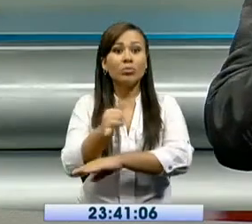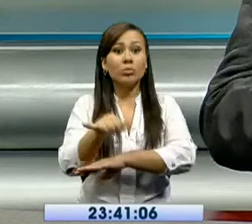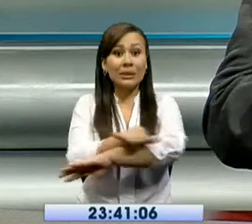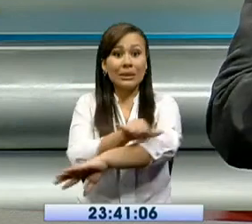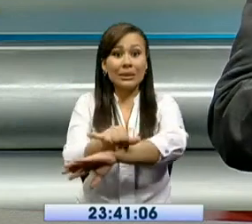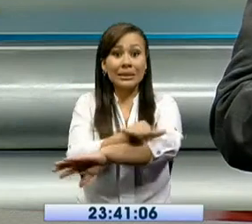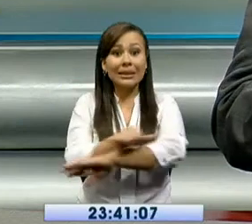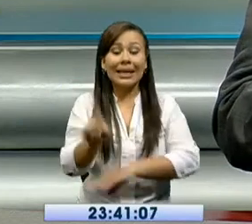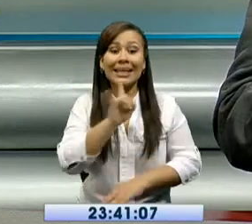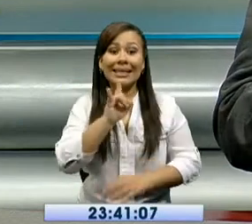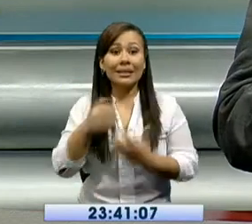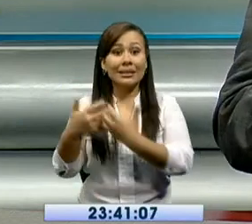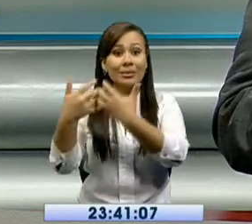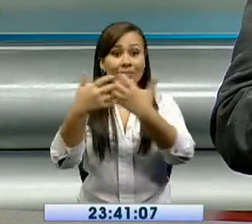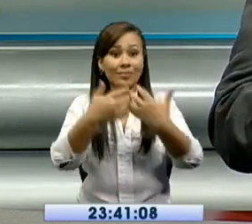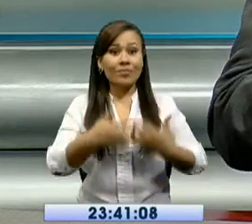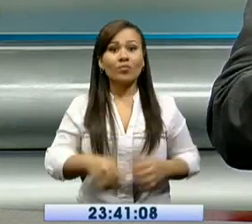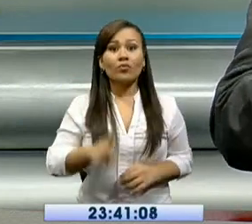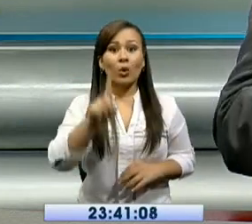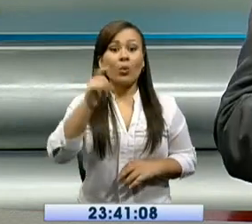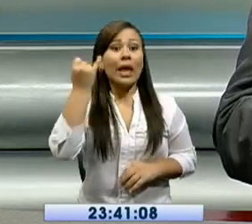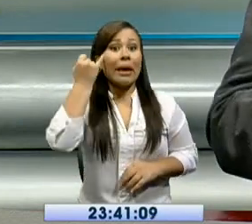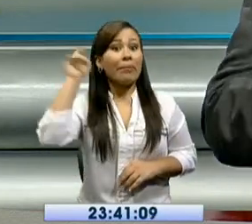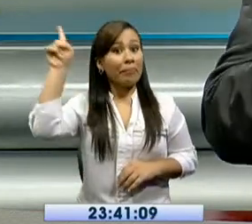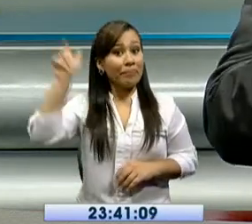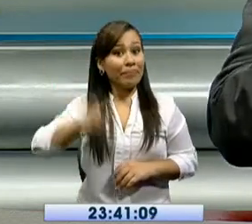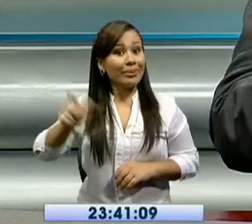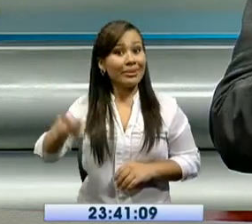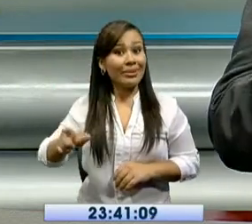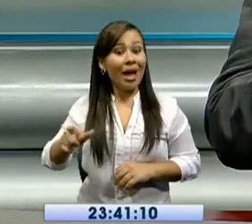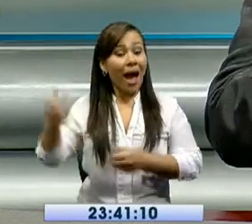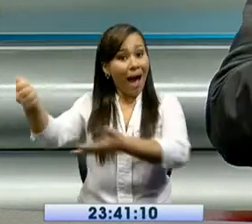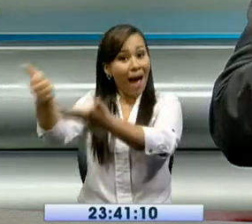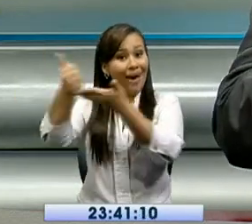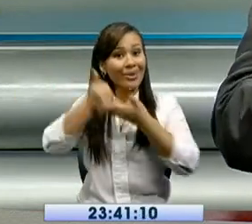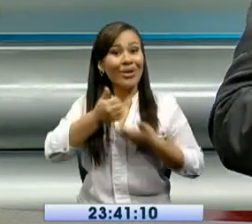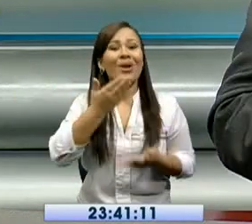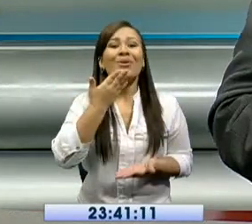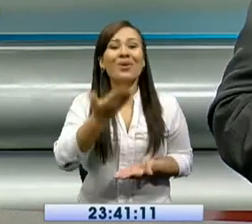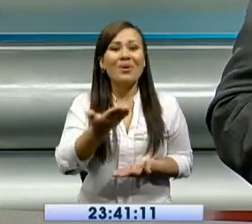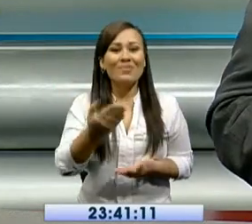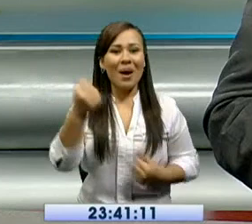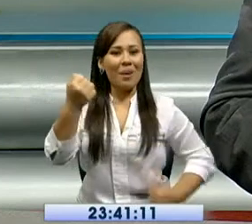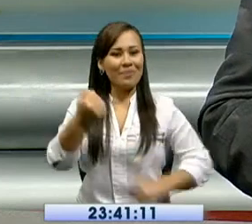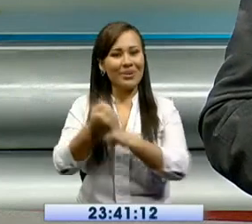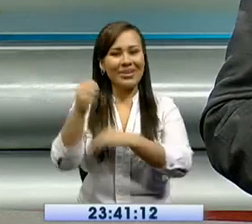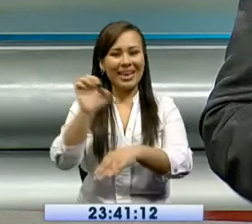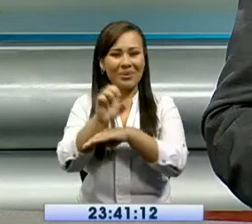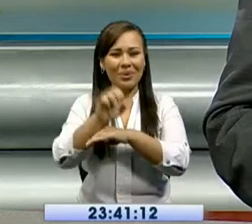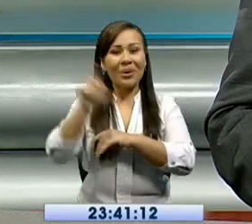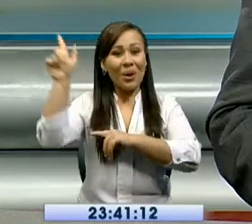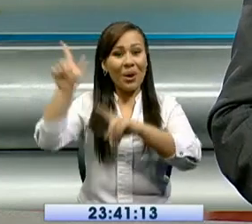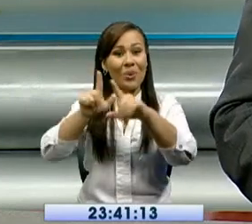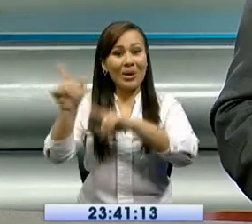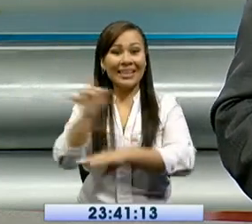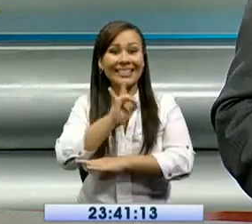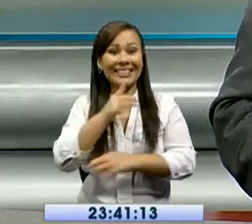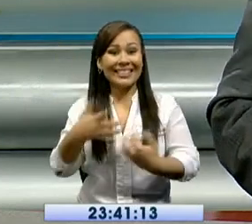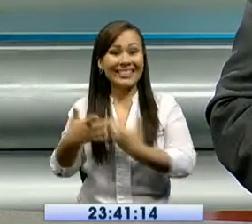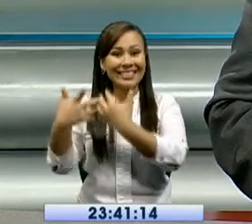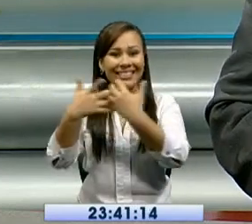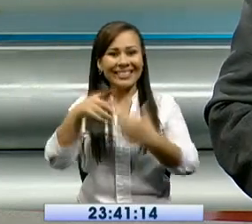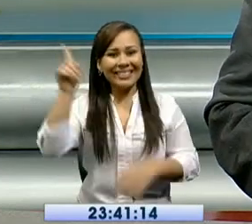conocer una iniciativa benéfica de los ecuatorianos en ese estado de los Estados